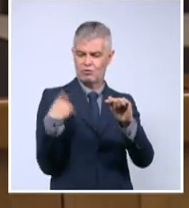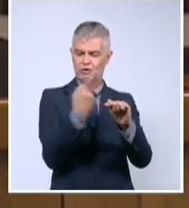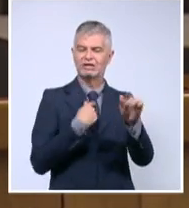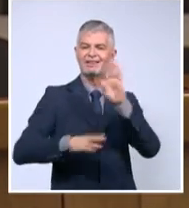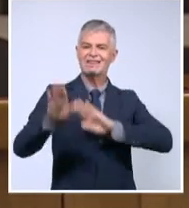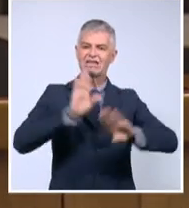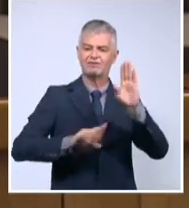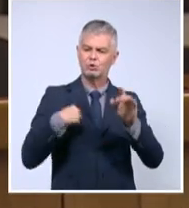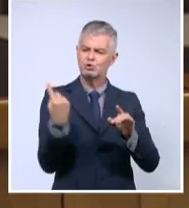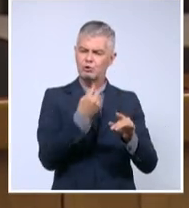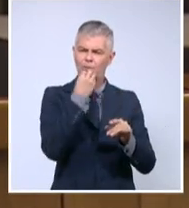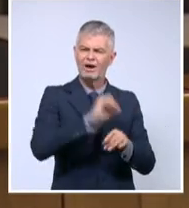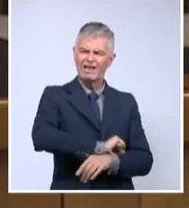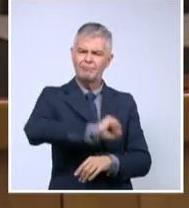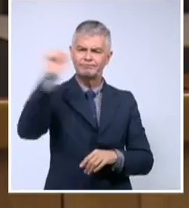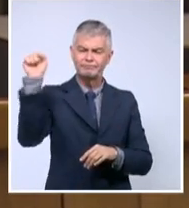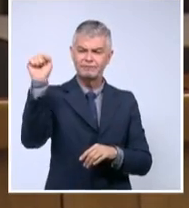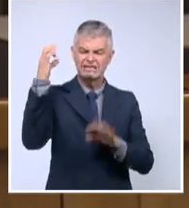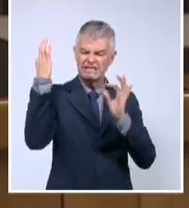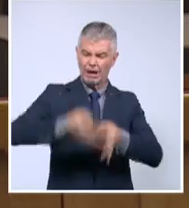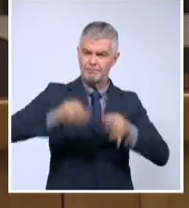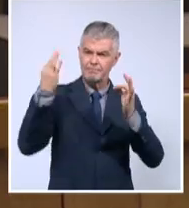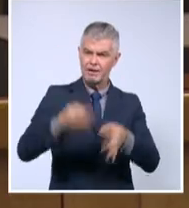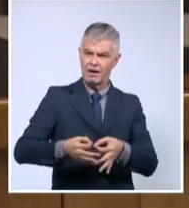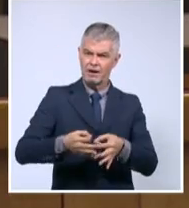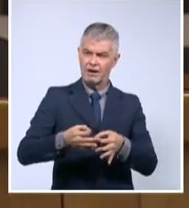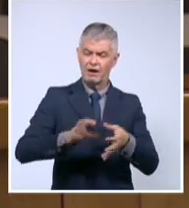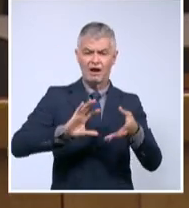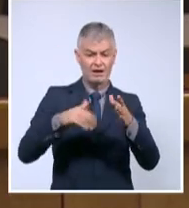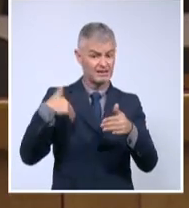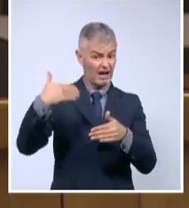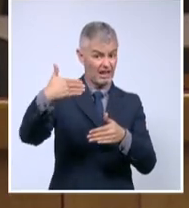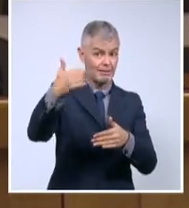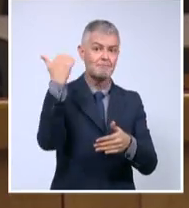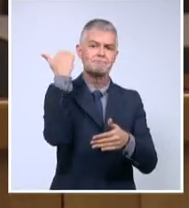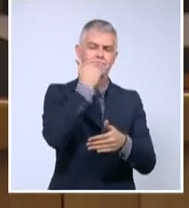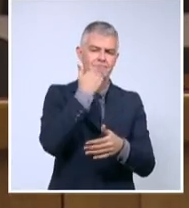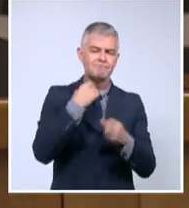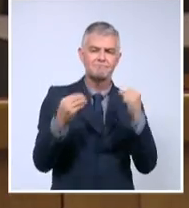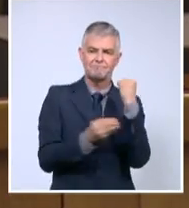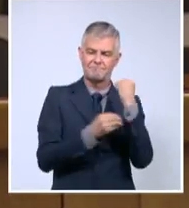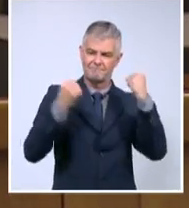podemos vencer siempre y cada vez de manera más contundente.